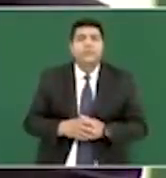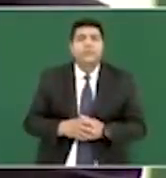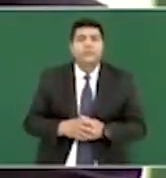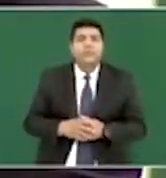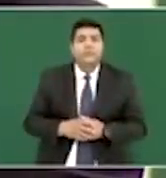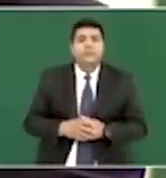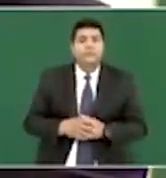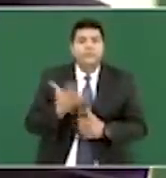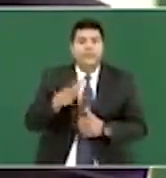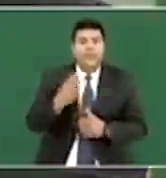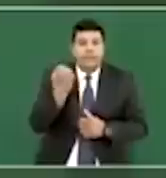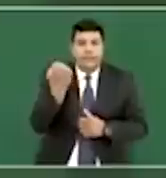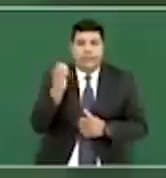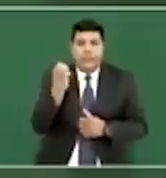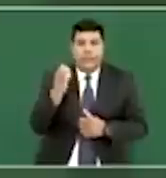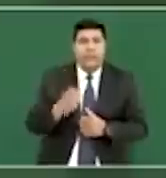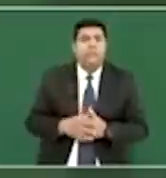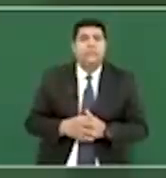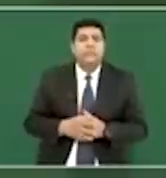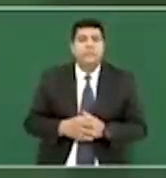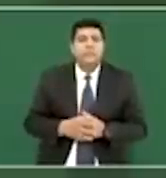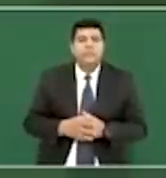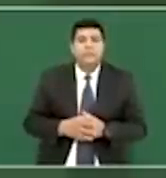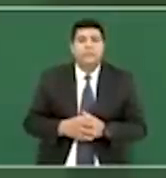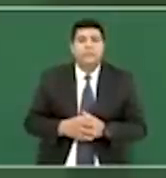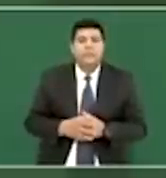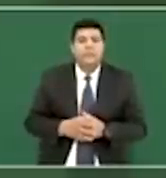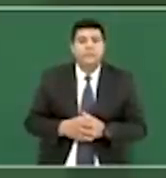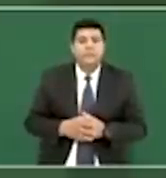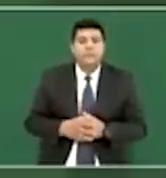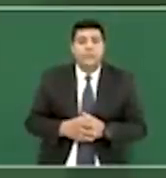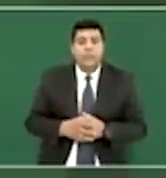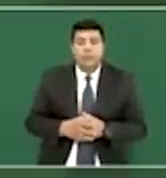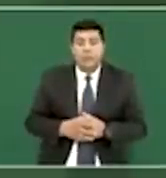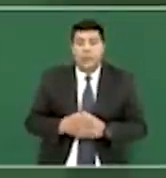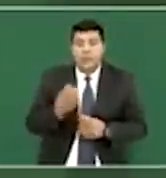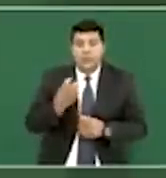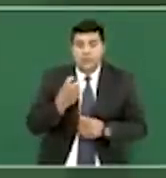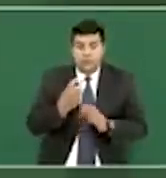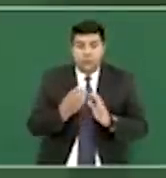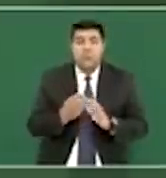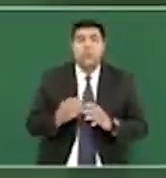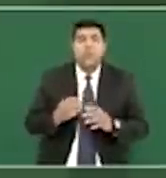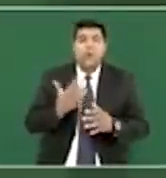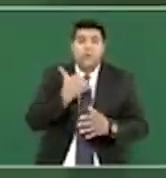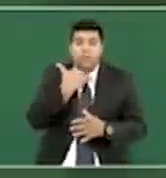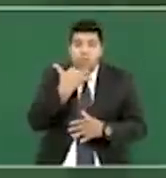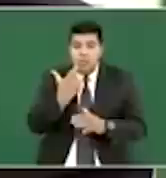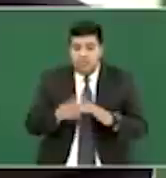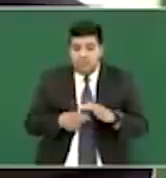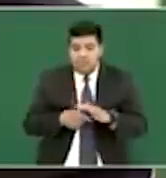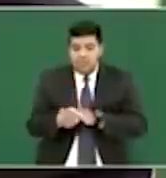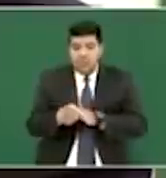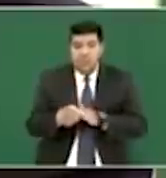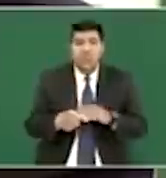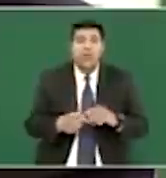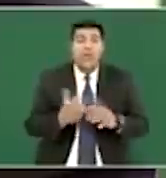1994, el 10 de enero, y se quitó como delito grave la corrupción.